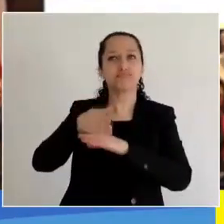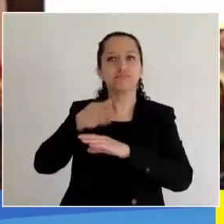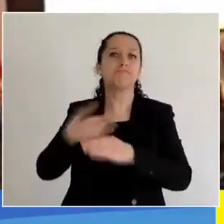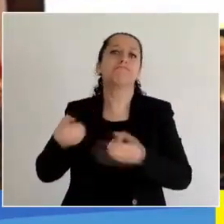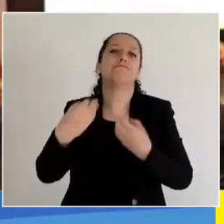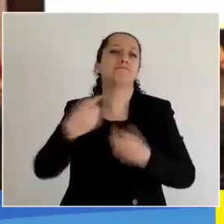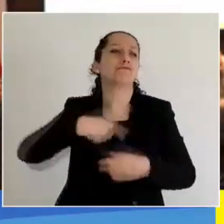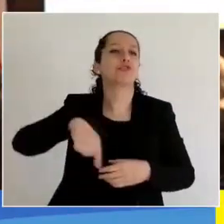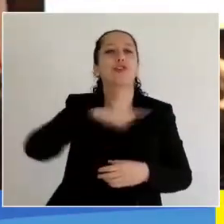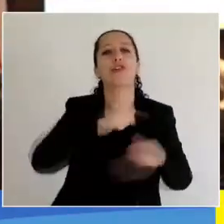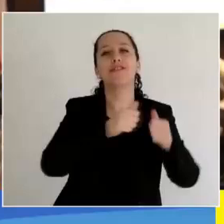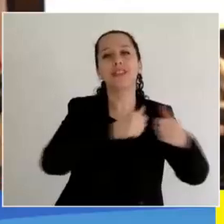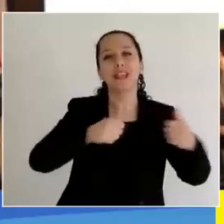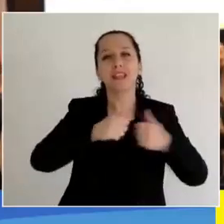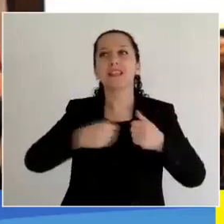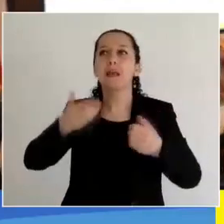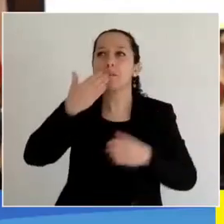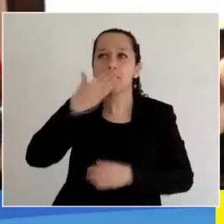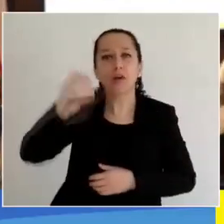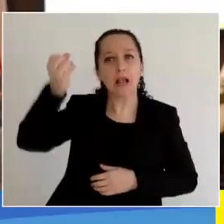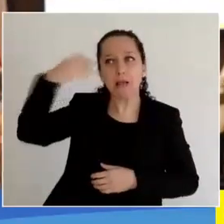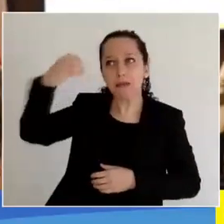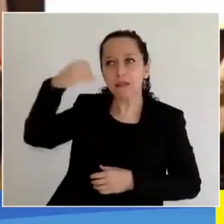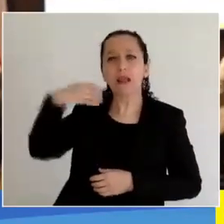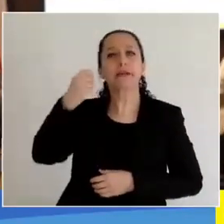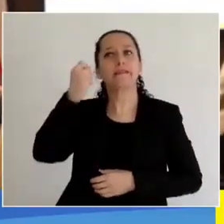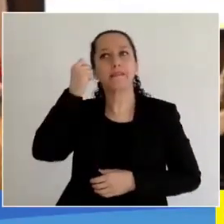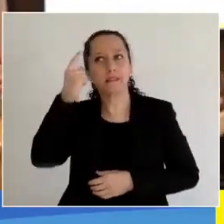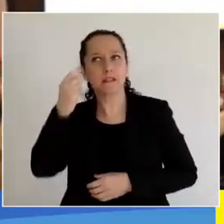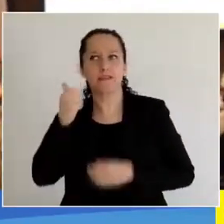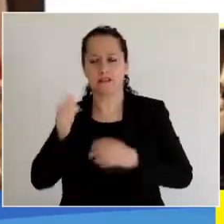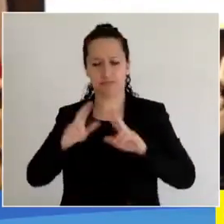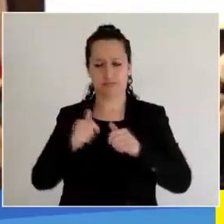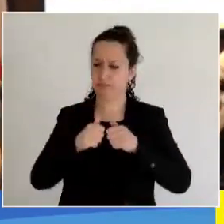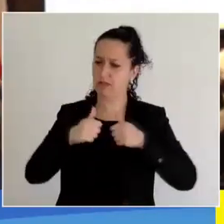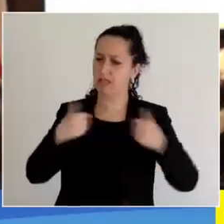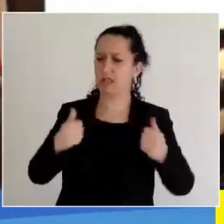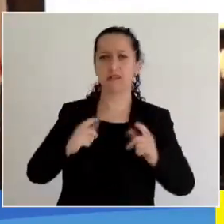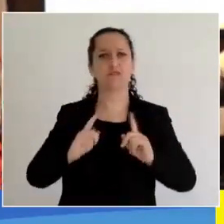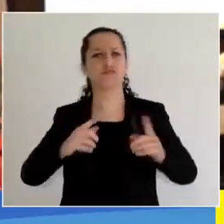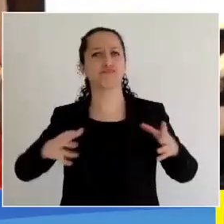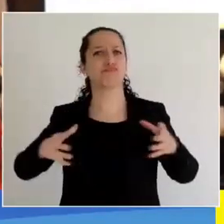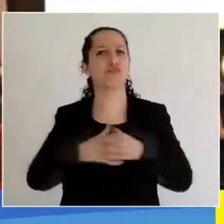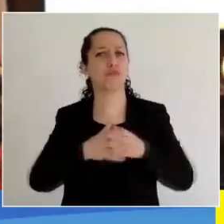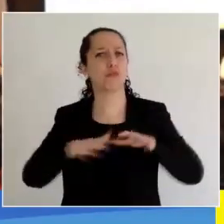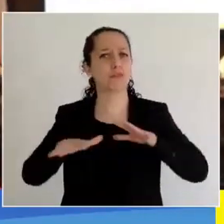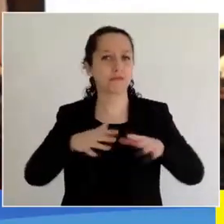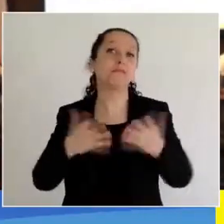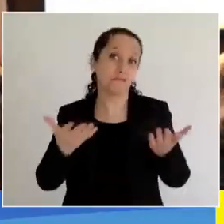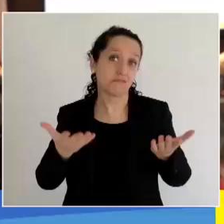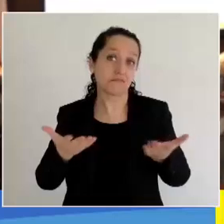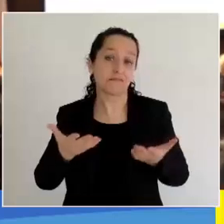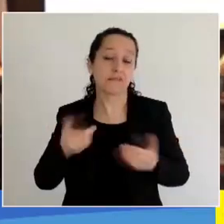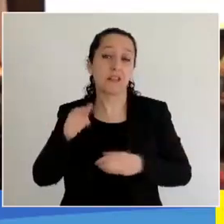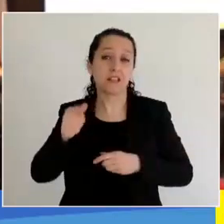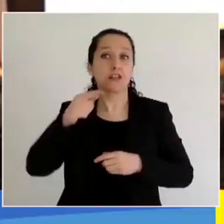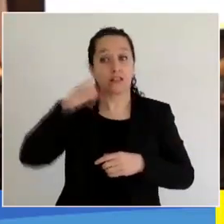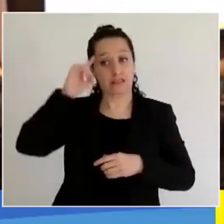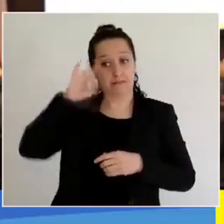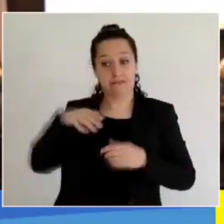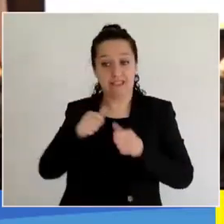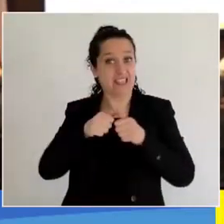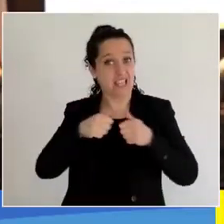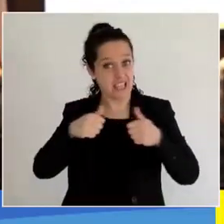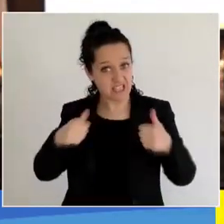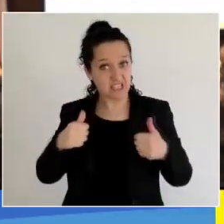los dirigentes, porque nos ayuda a nosotros a capacitarlo y a entender un poco más lo que es la diligencia social. Sabemos que para nosotros, digamos,